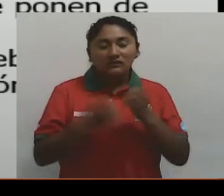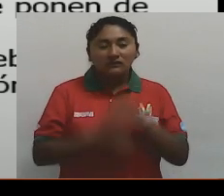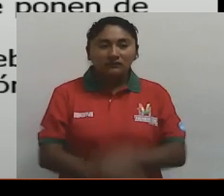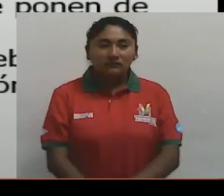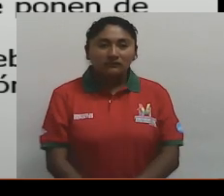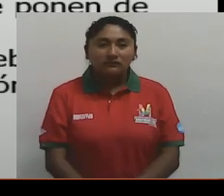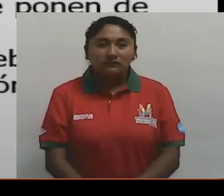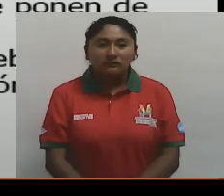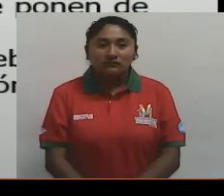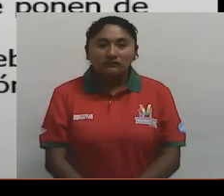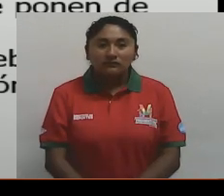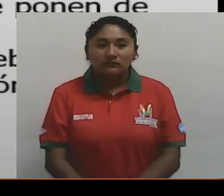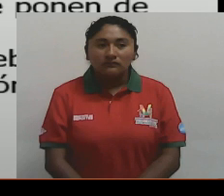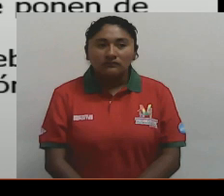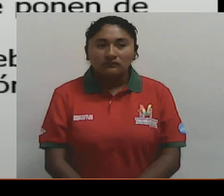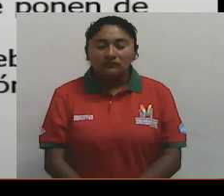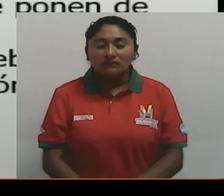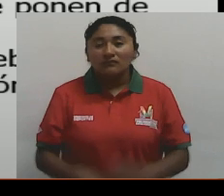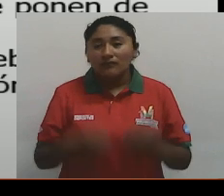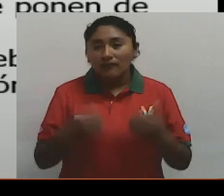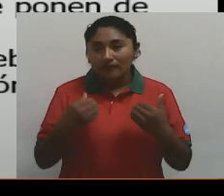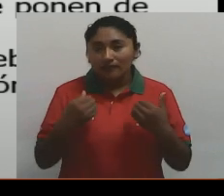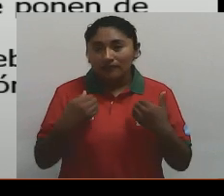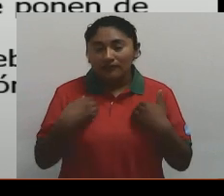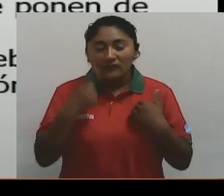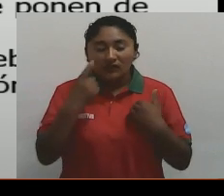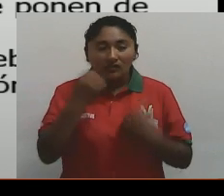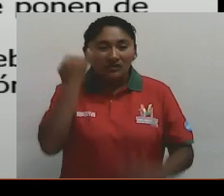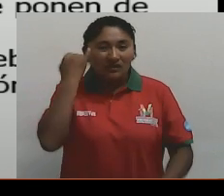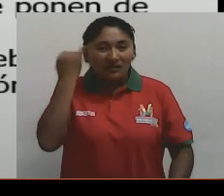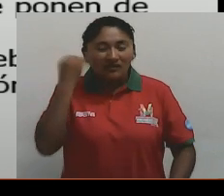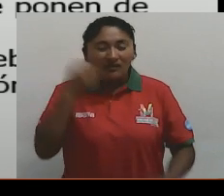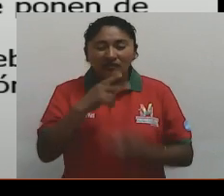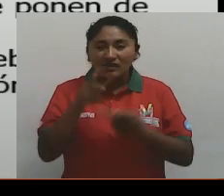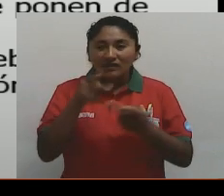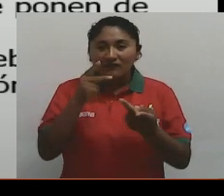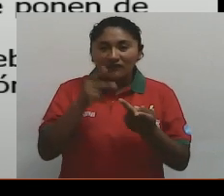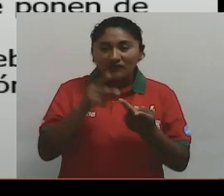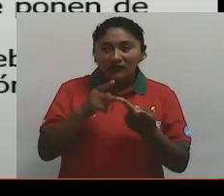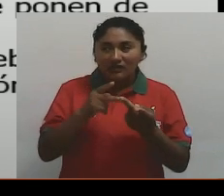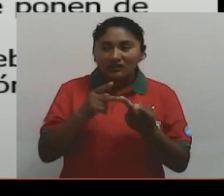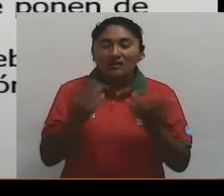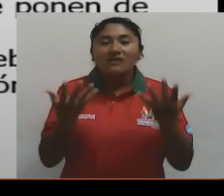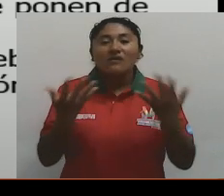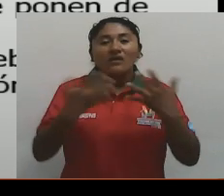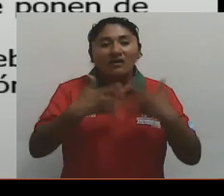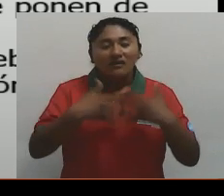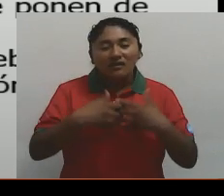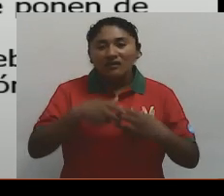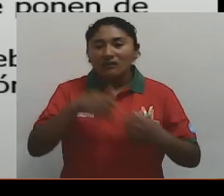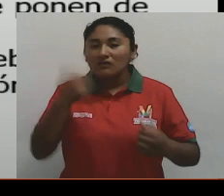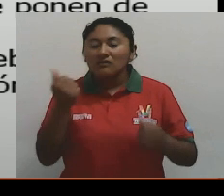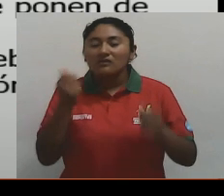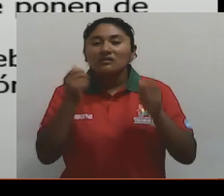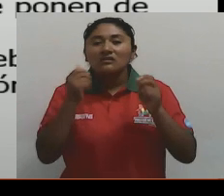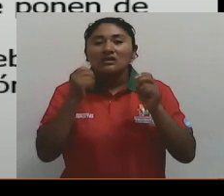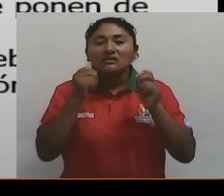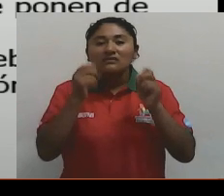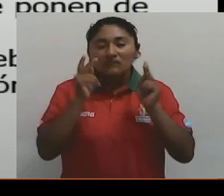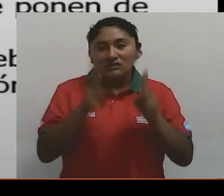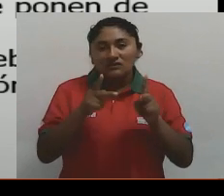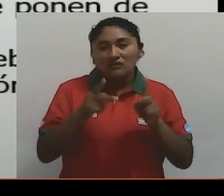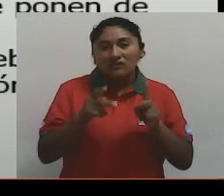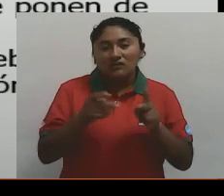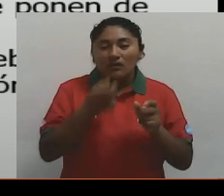perfecta entre los miembros del cuerpo arbitral. Para que esta coordinación se logre, lo primero que deben hacer los árbitros es reunirse,